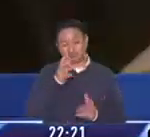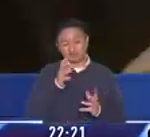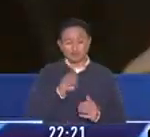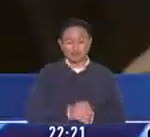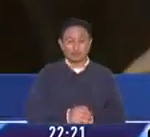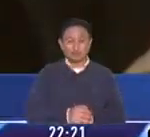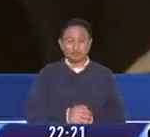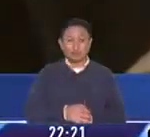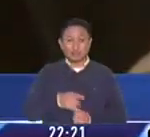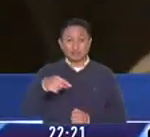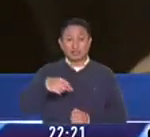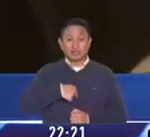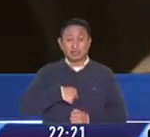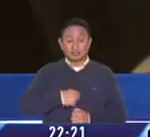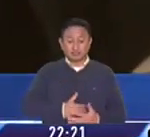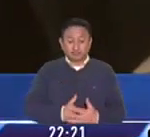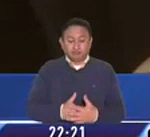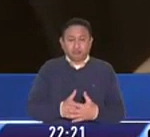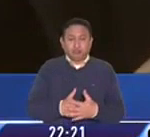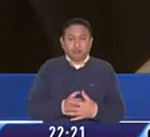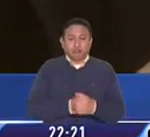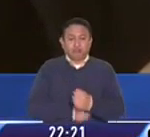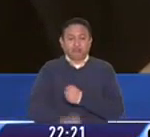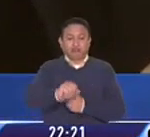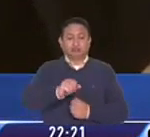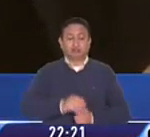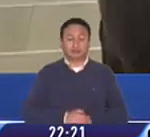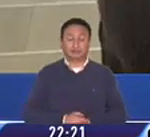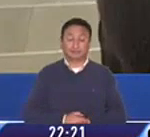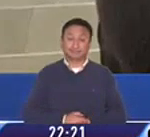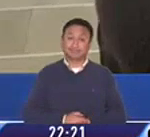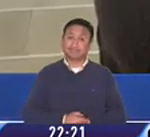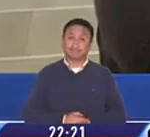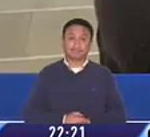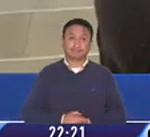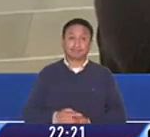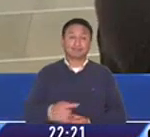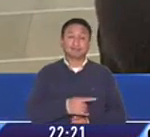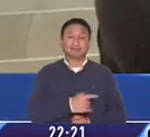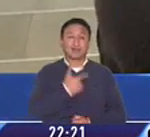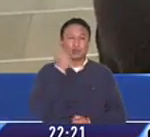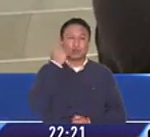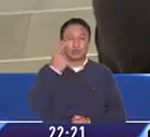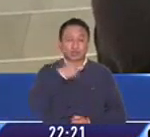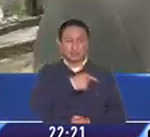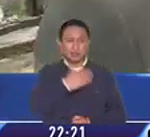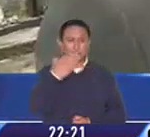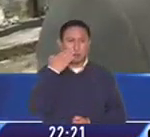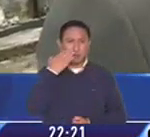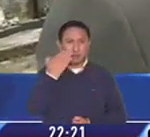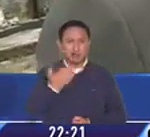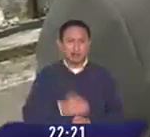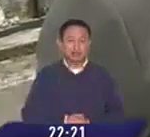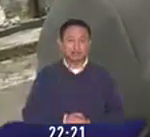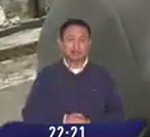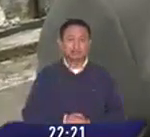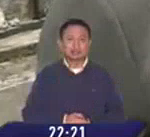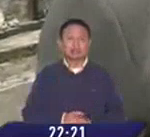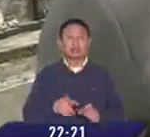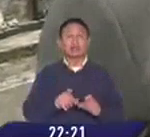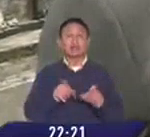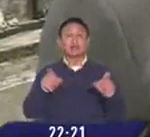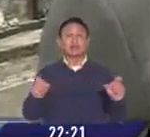está a días de traer a este mundo un niño capaz que en medio de su inocencia no se da cuenta que va a ser mamá. El examen